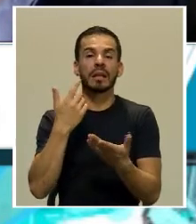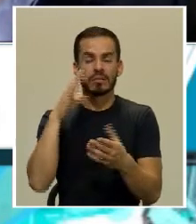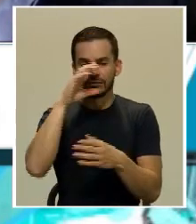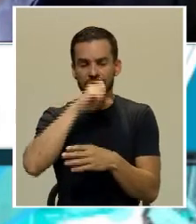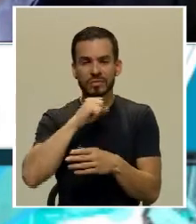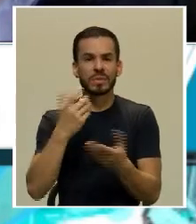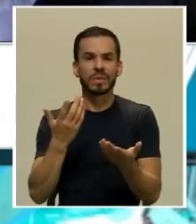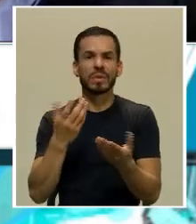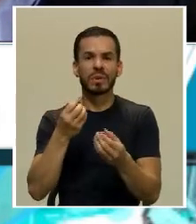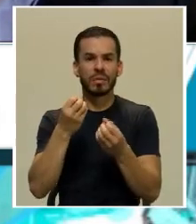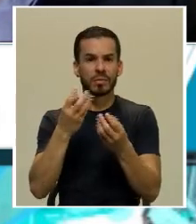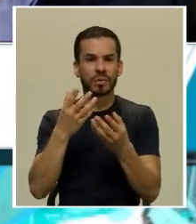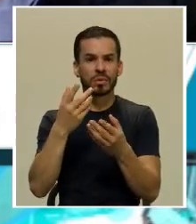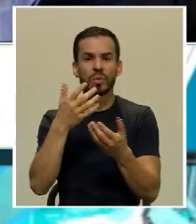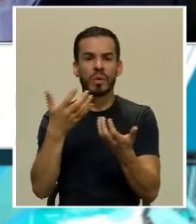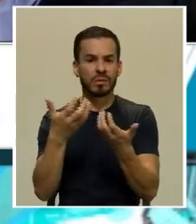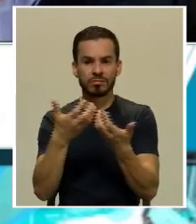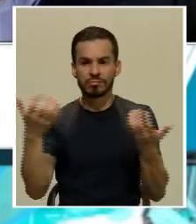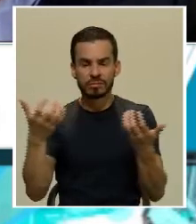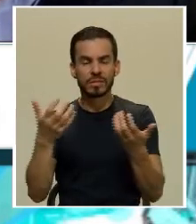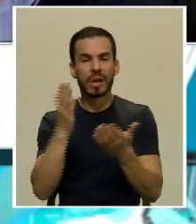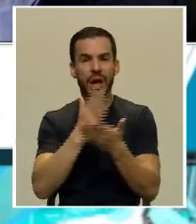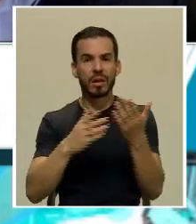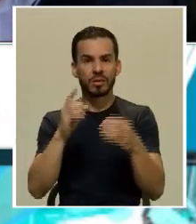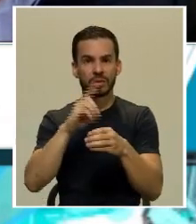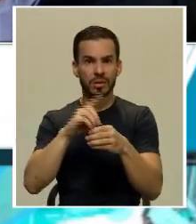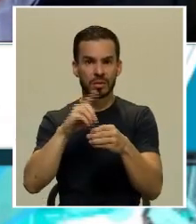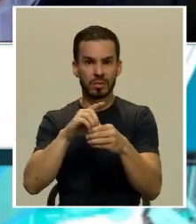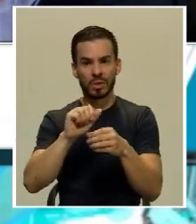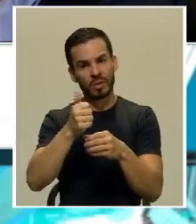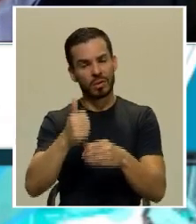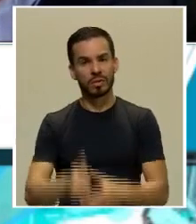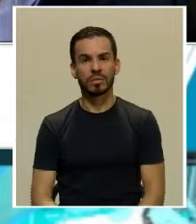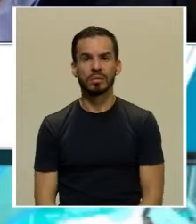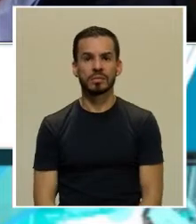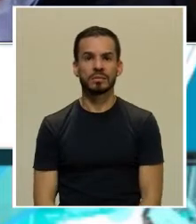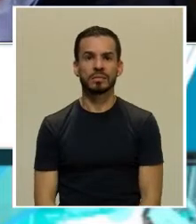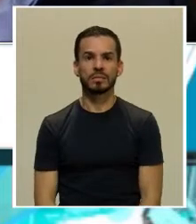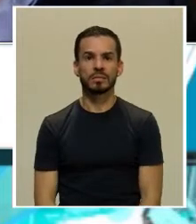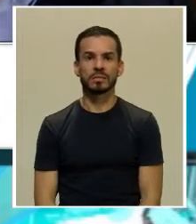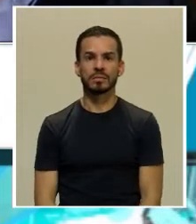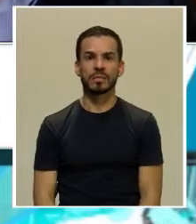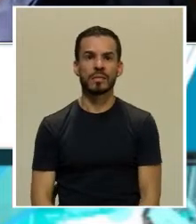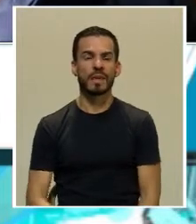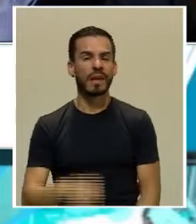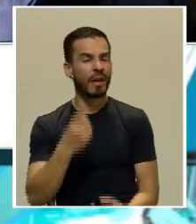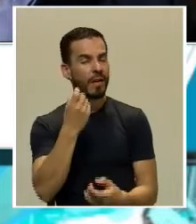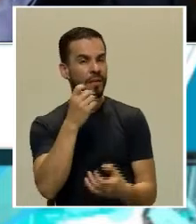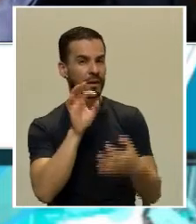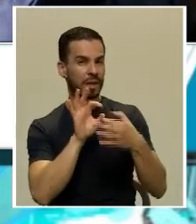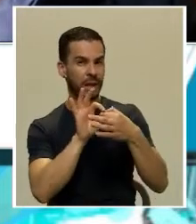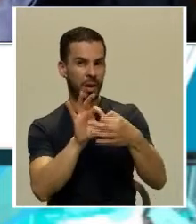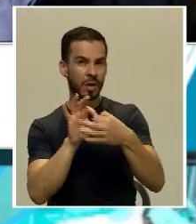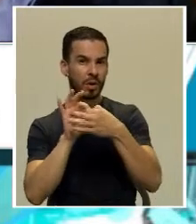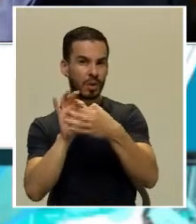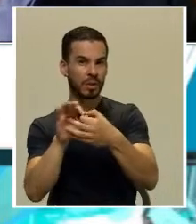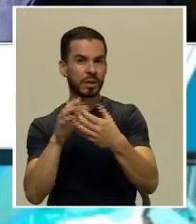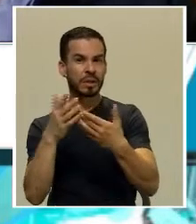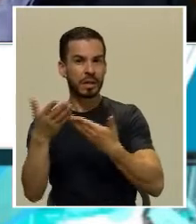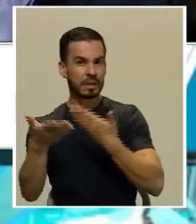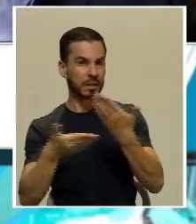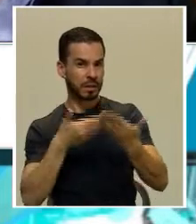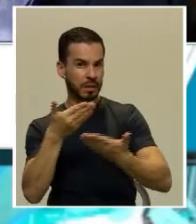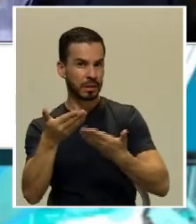se nota mucho cuando se separan algunos diputados de otros. Esta falta de coordinación, de armonía,